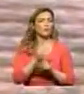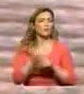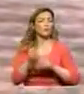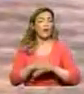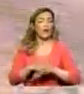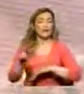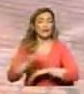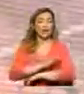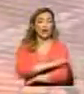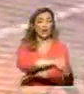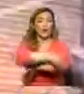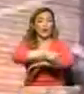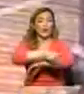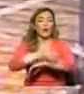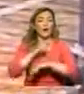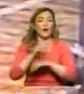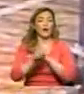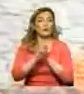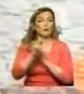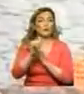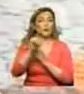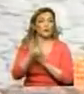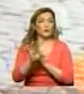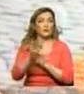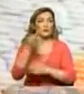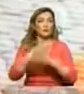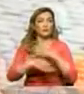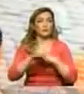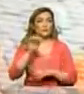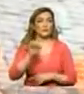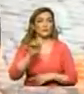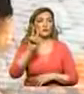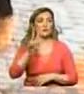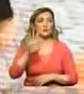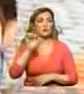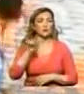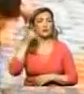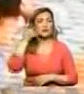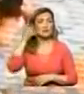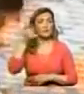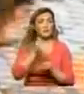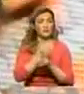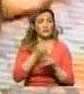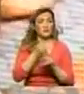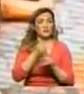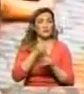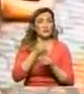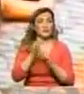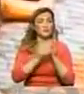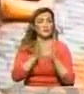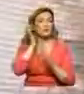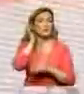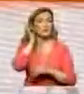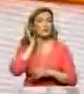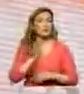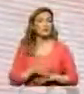según las autoridades durante 2019 registraron 125 mil llamadas por violencia de género